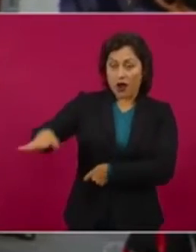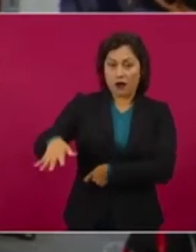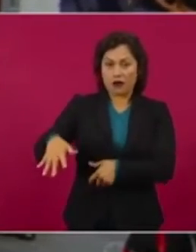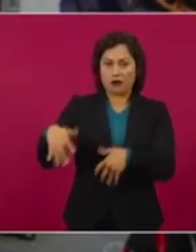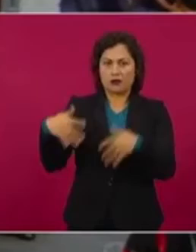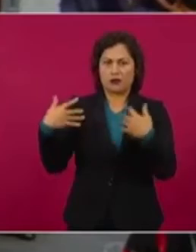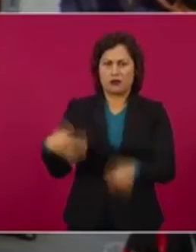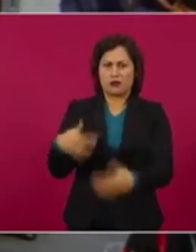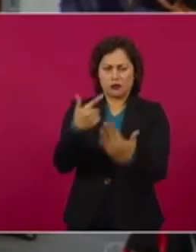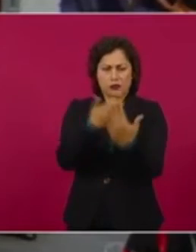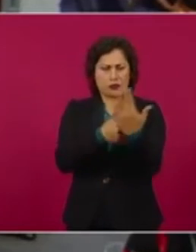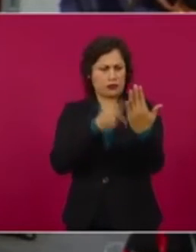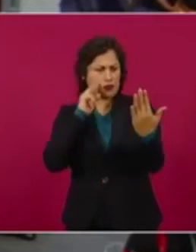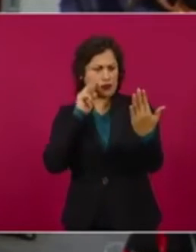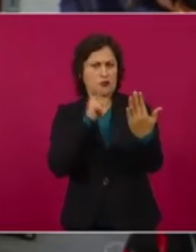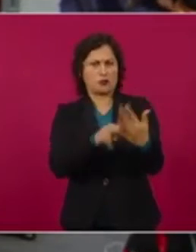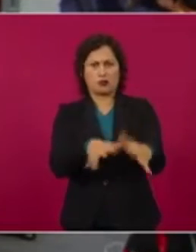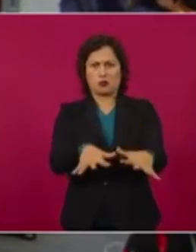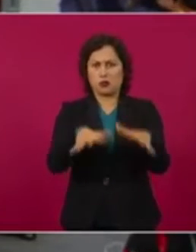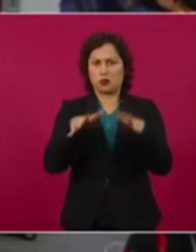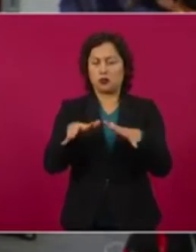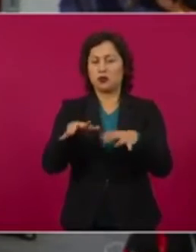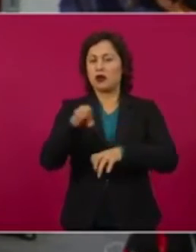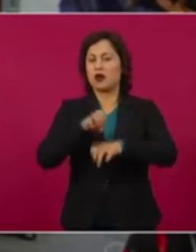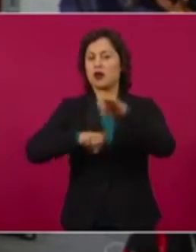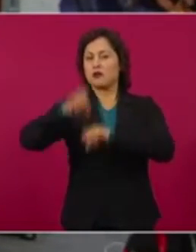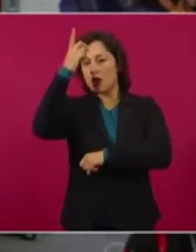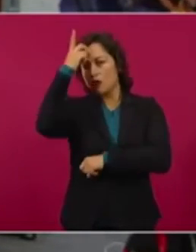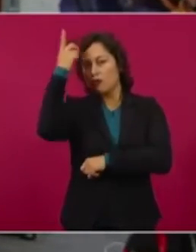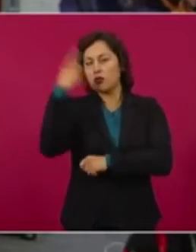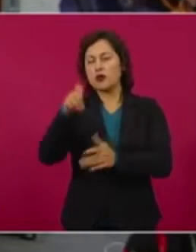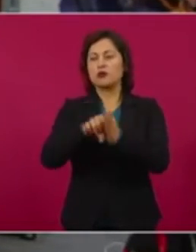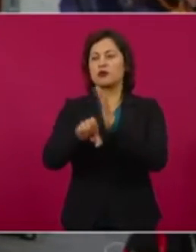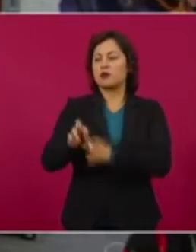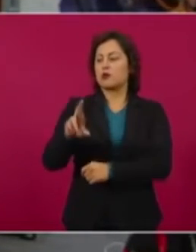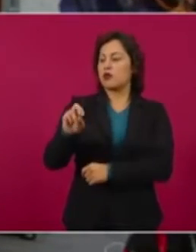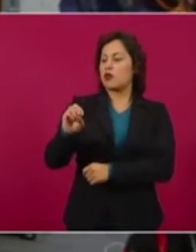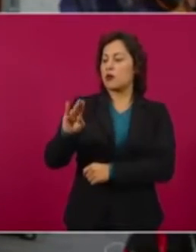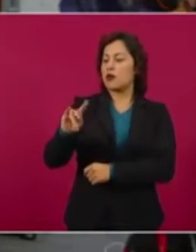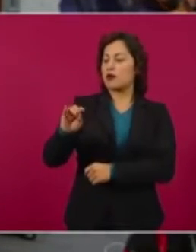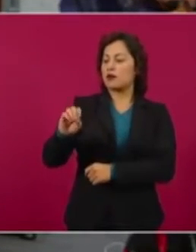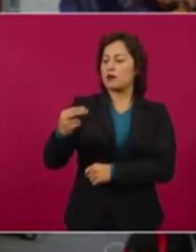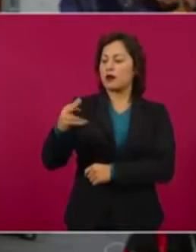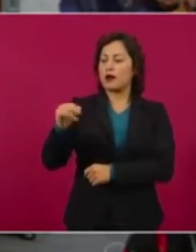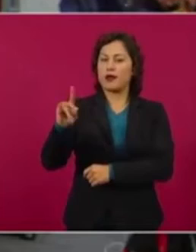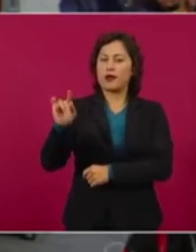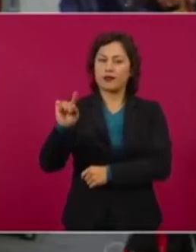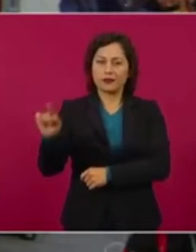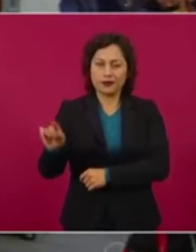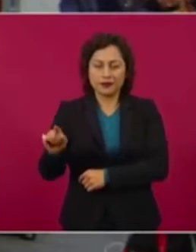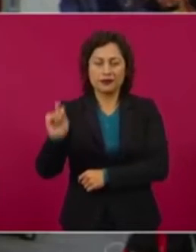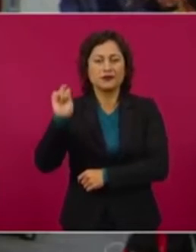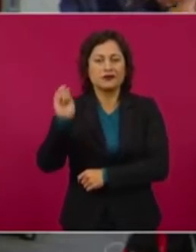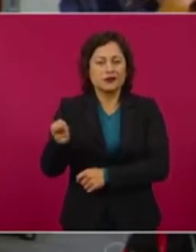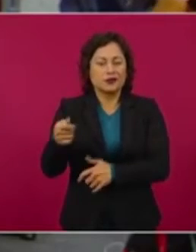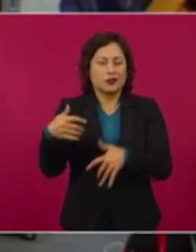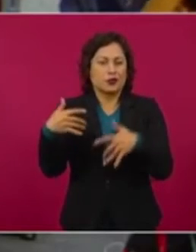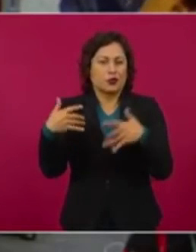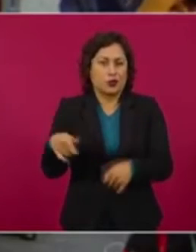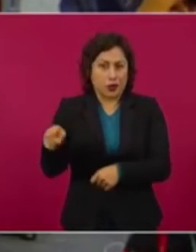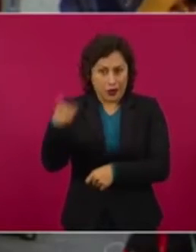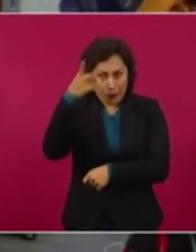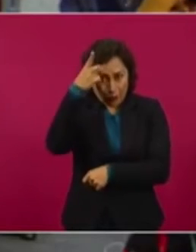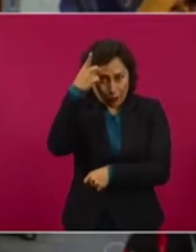¿no? Empresarios como Roberto Hernández, ¿no? Son ejidatarios, ahí son parte de estas